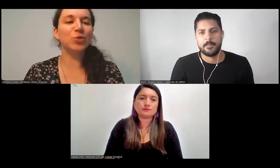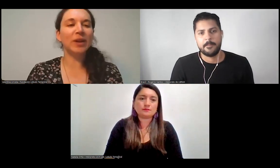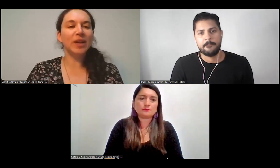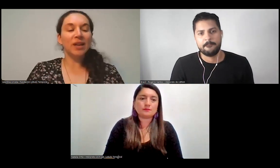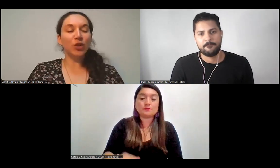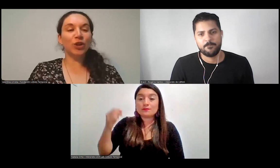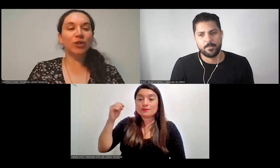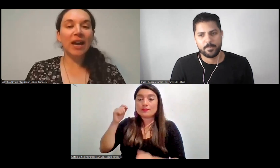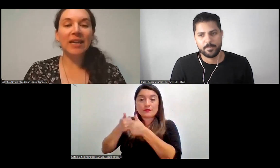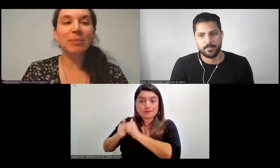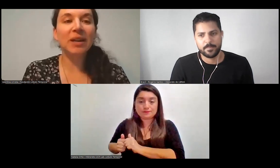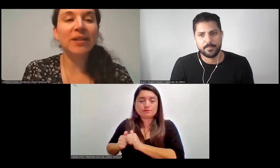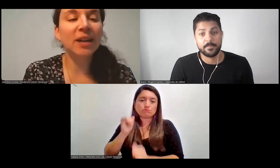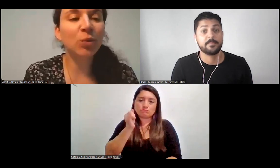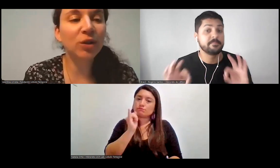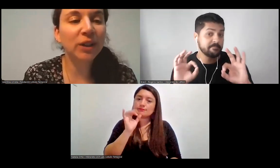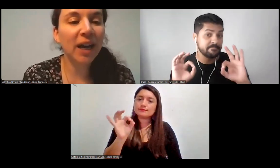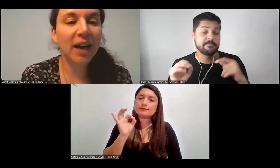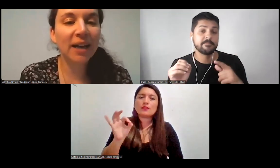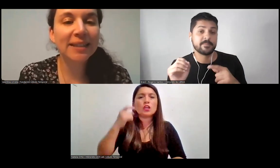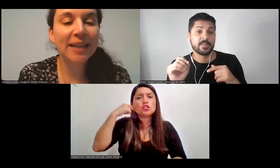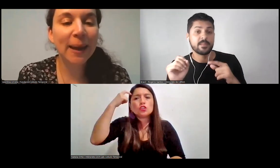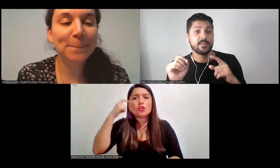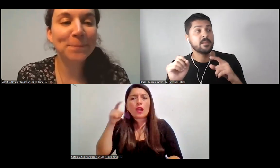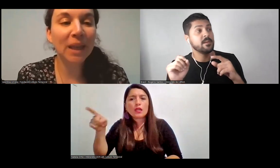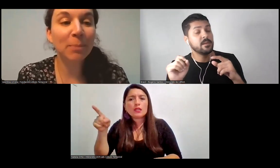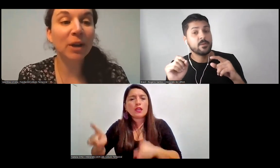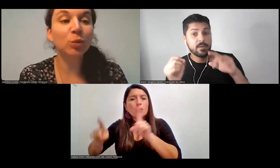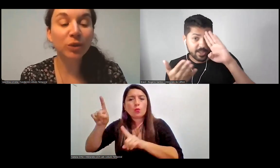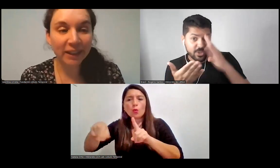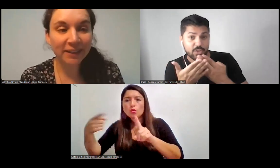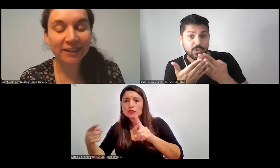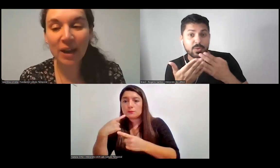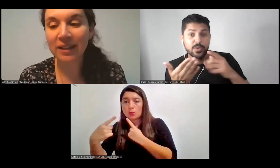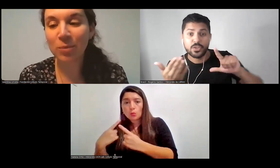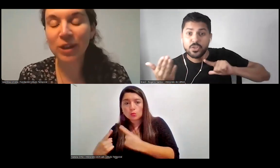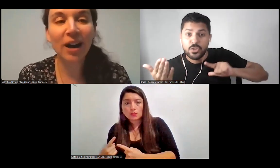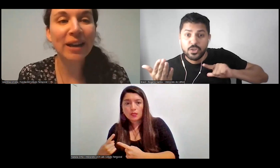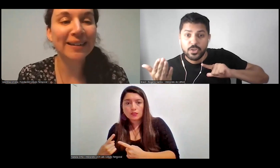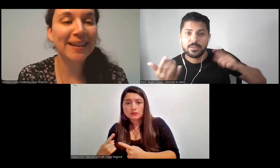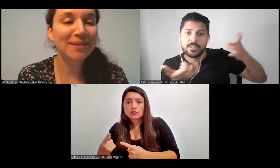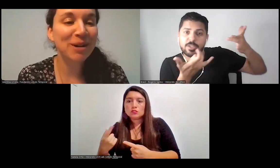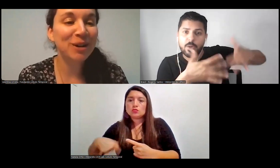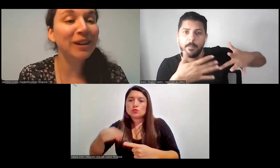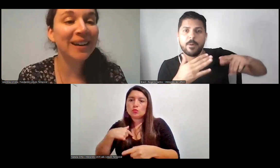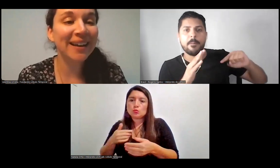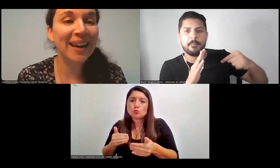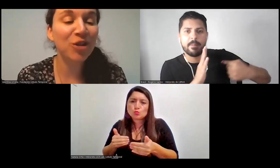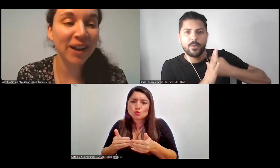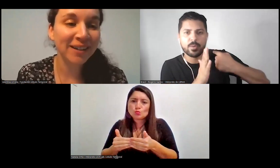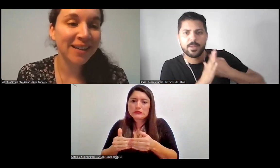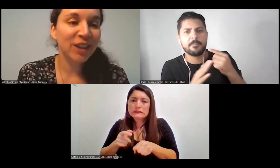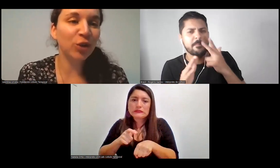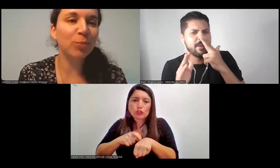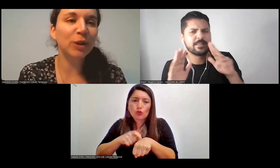Sí, súper. Yo creo que ahí también habían algunas otras preguntas. Estamos ya en más o menos